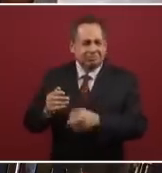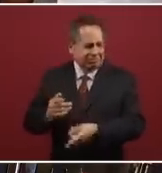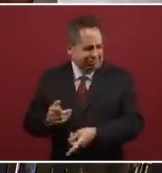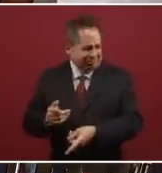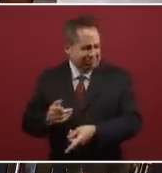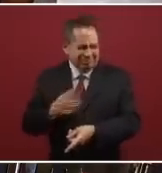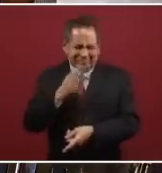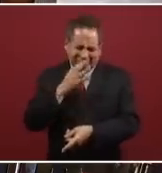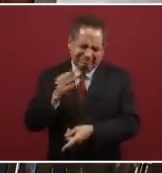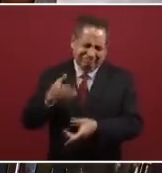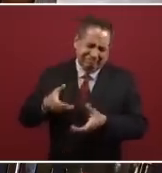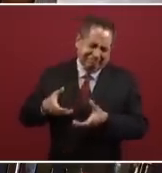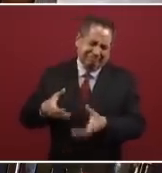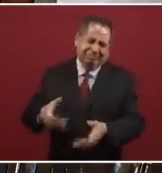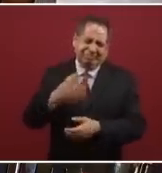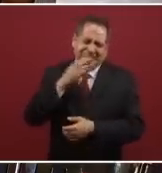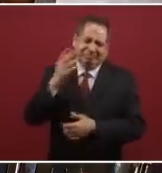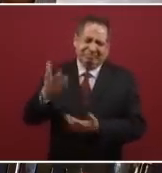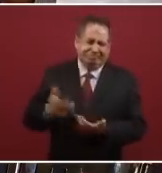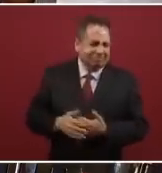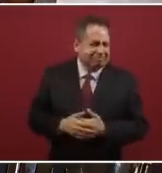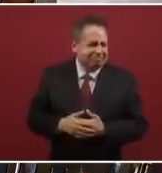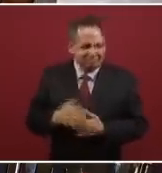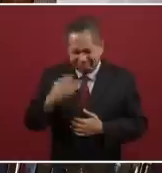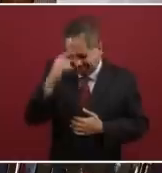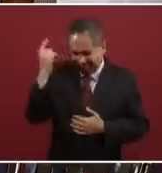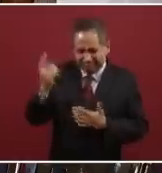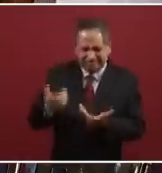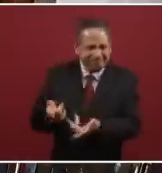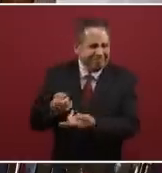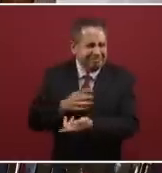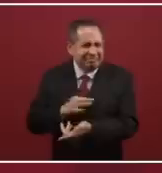un camino. ¿Qué ciencia tiene